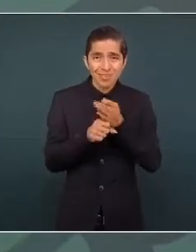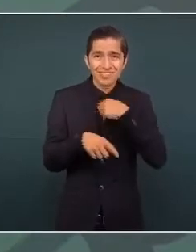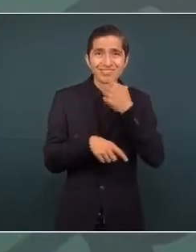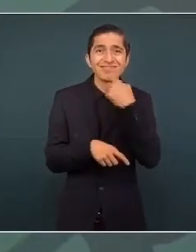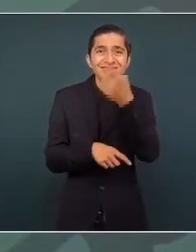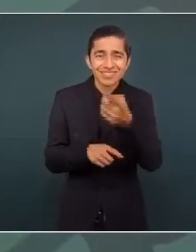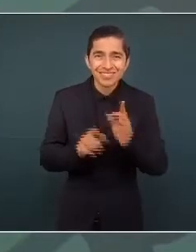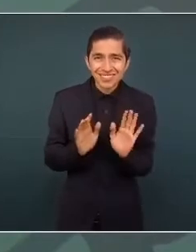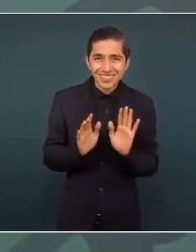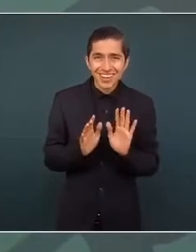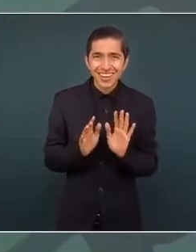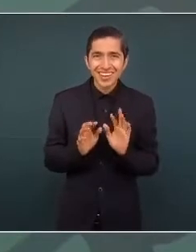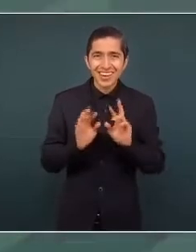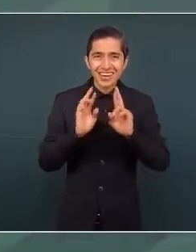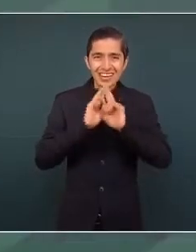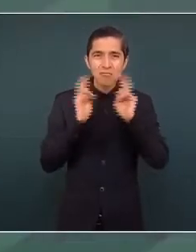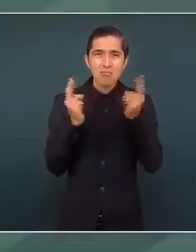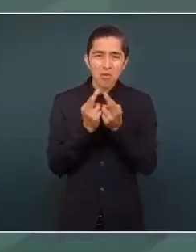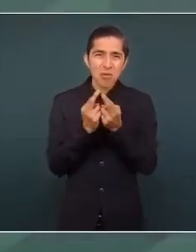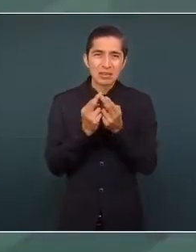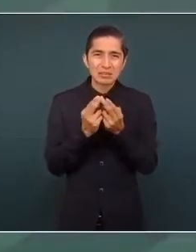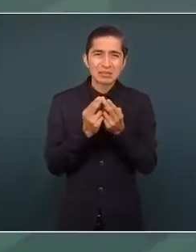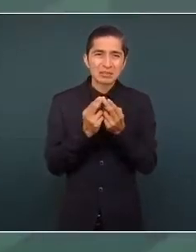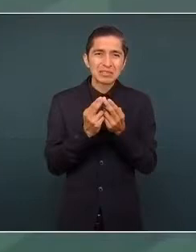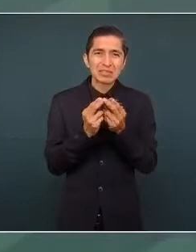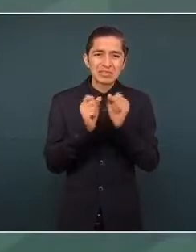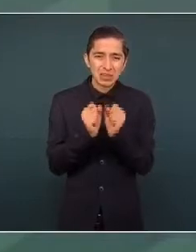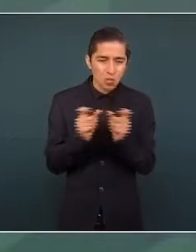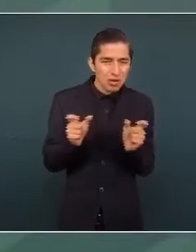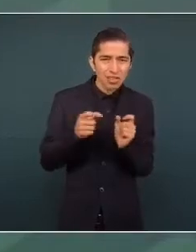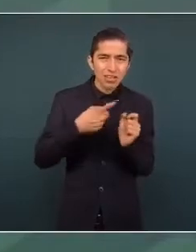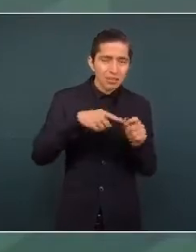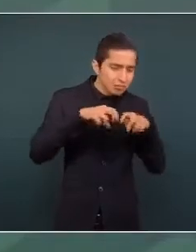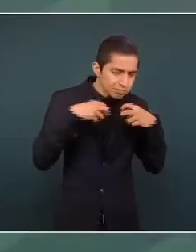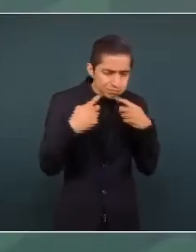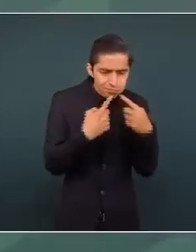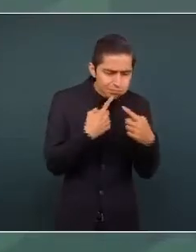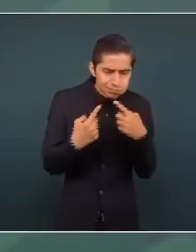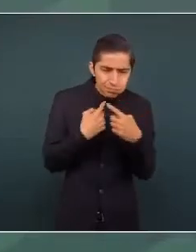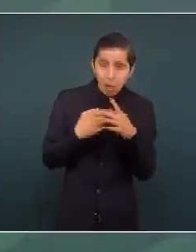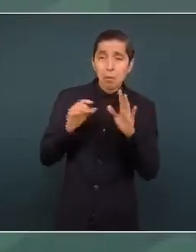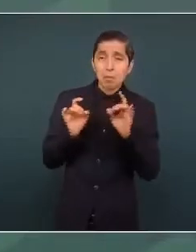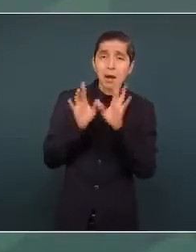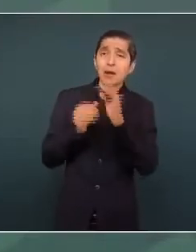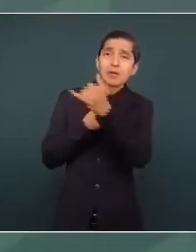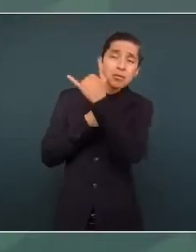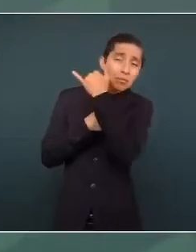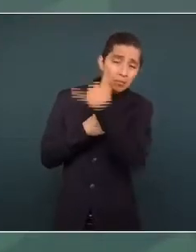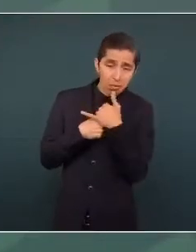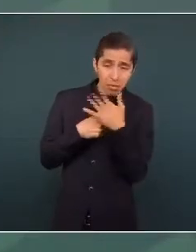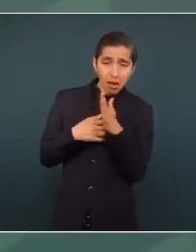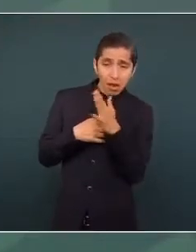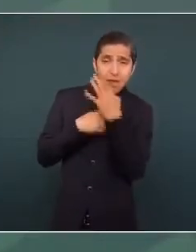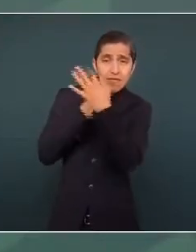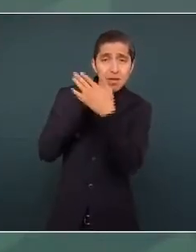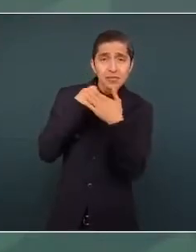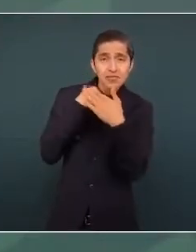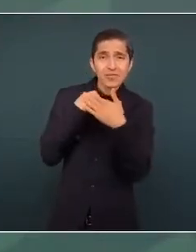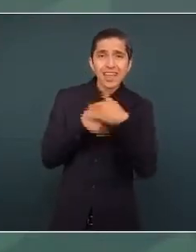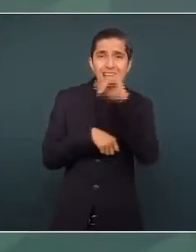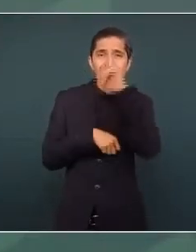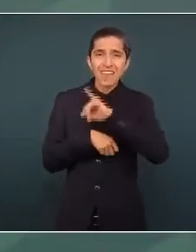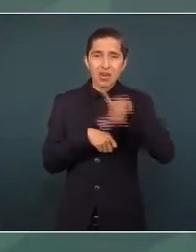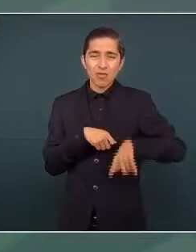estábamos en la reunión de seguridad, que nos avisaron, que nos avisó la jefa